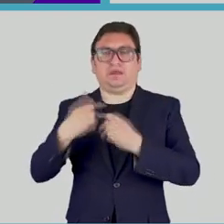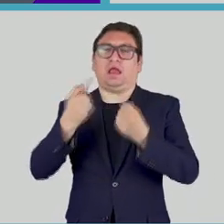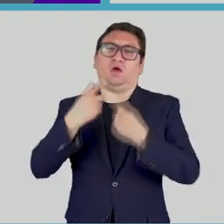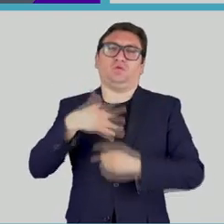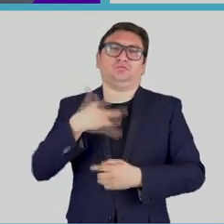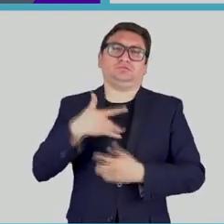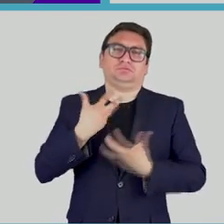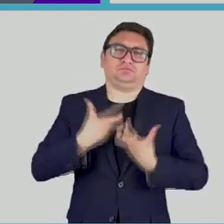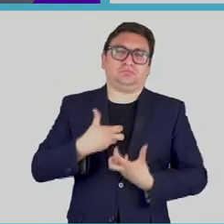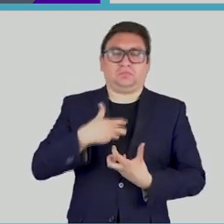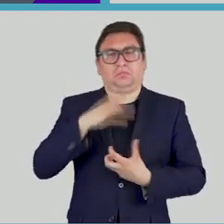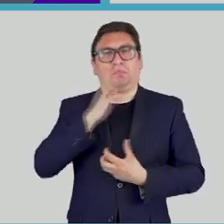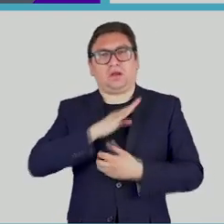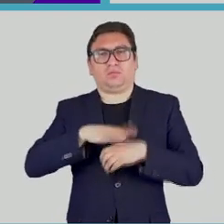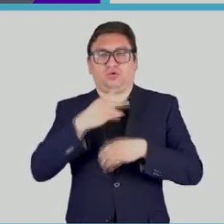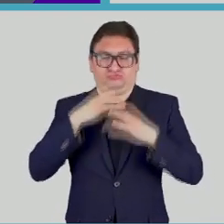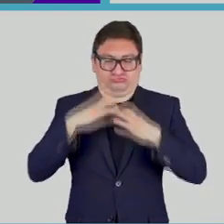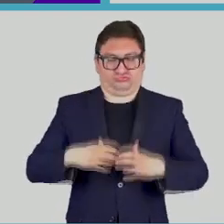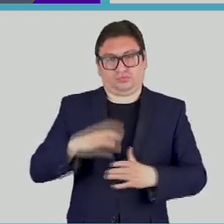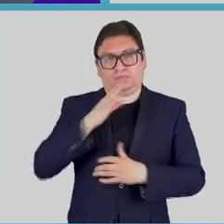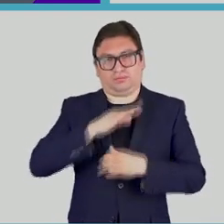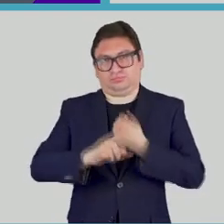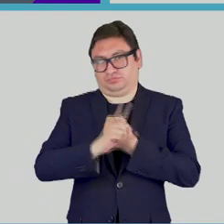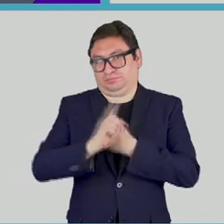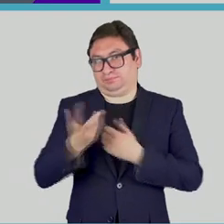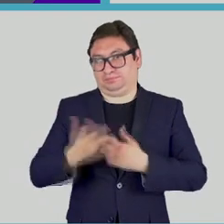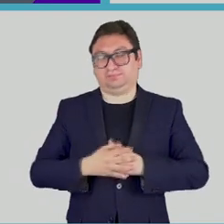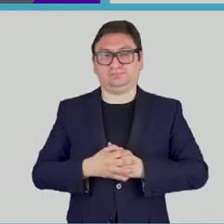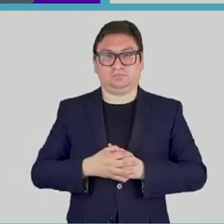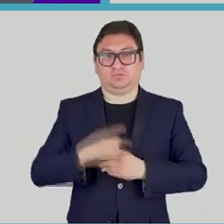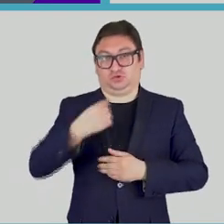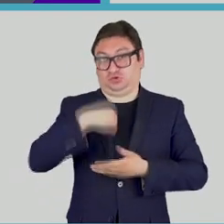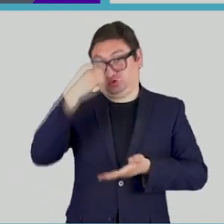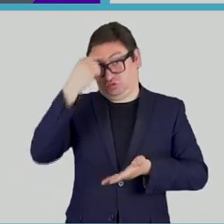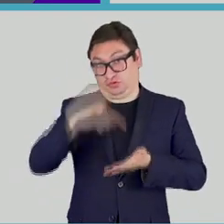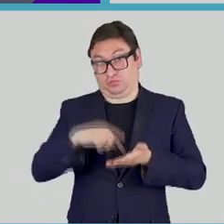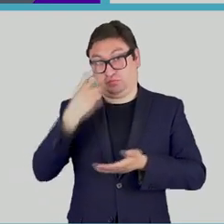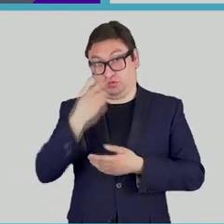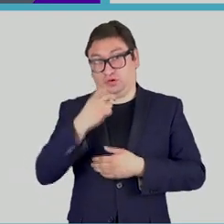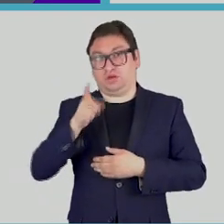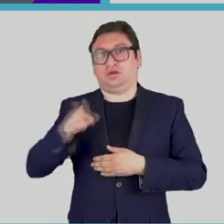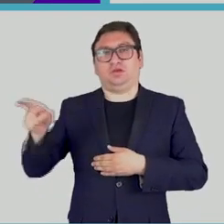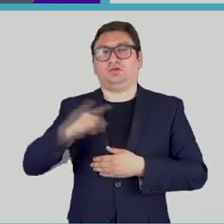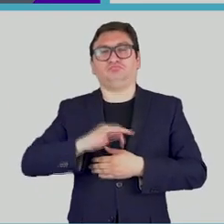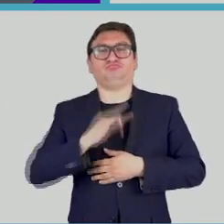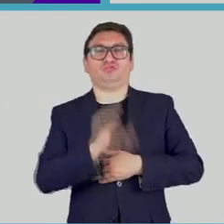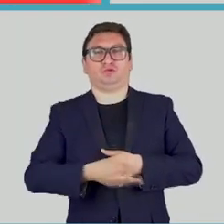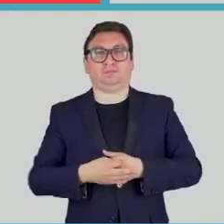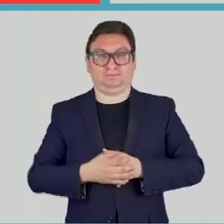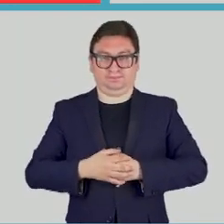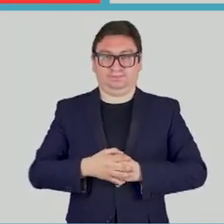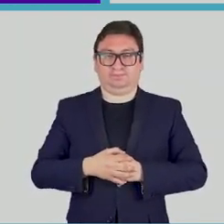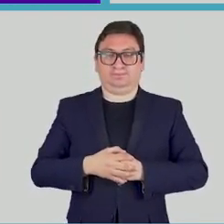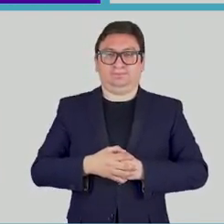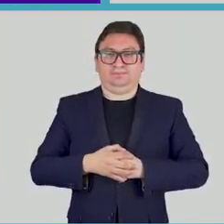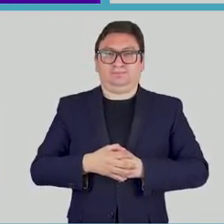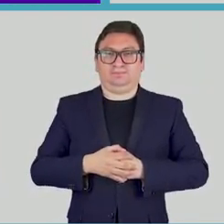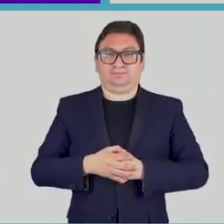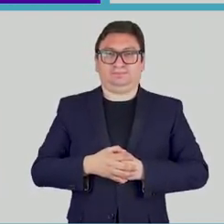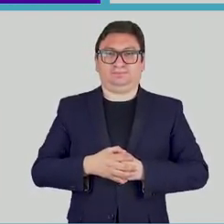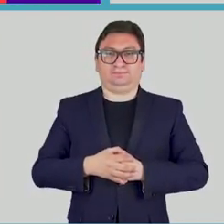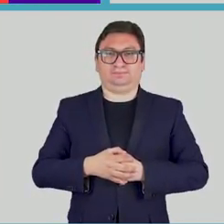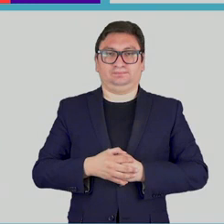sienten mal por su problema físico creo yo por eso ellos mismos no aceptan